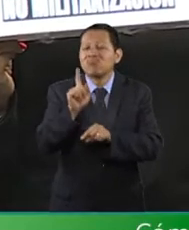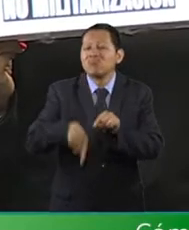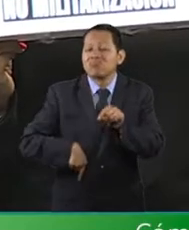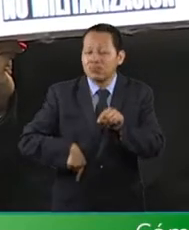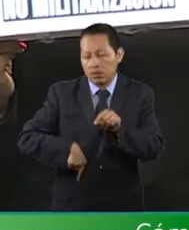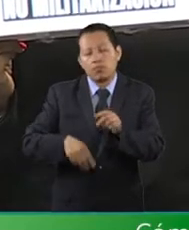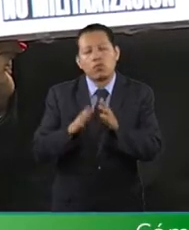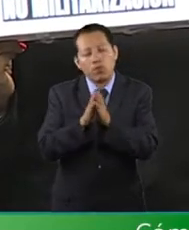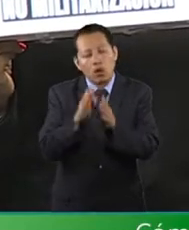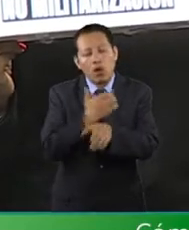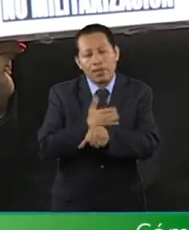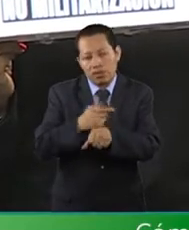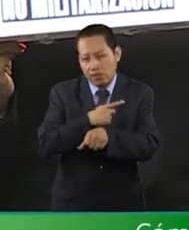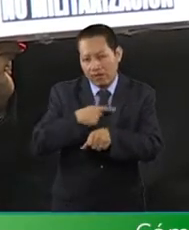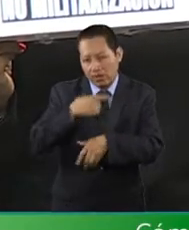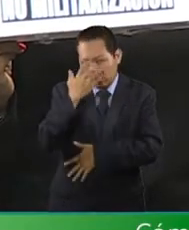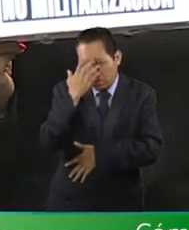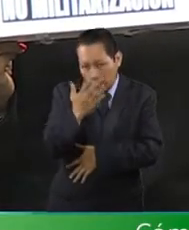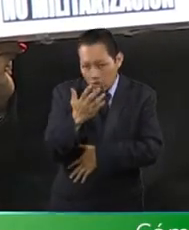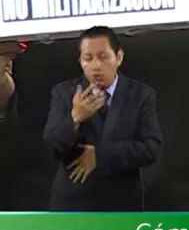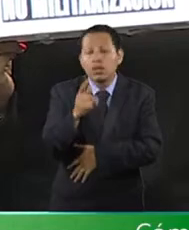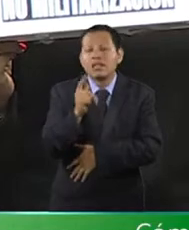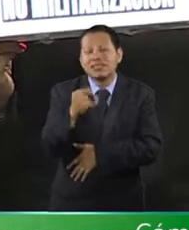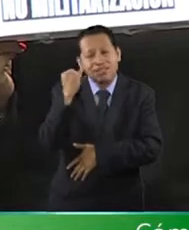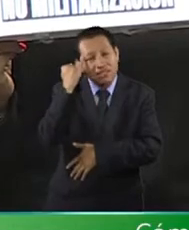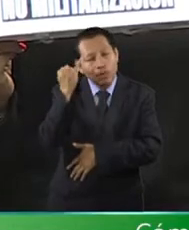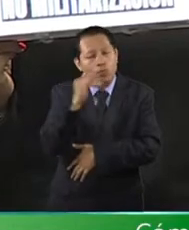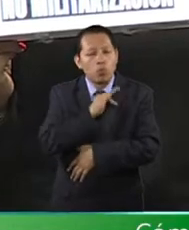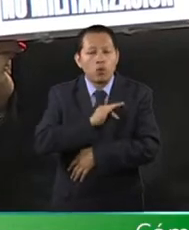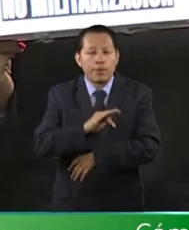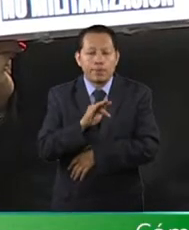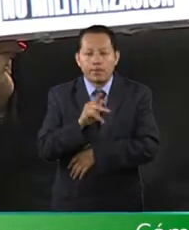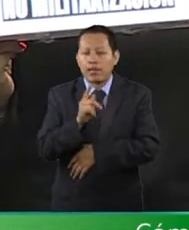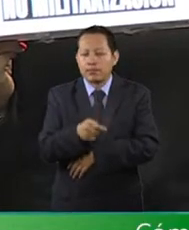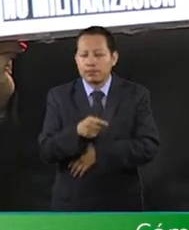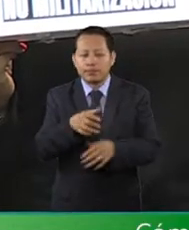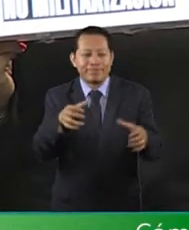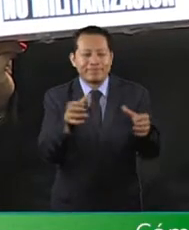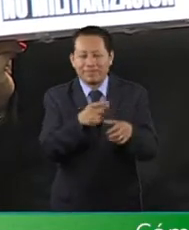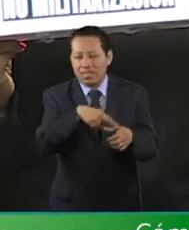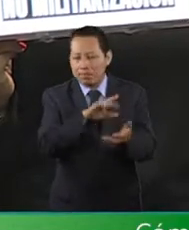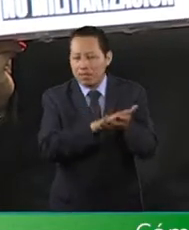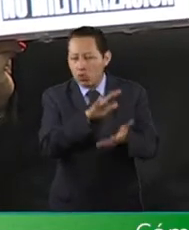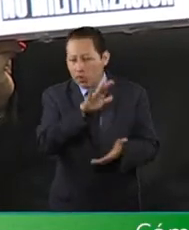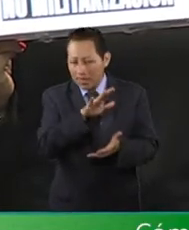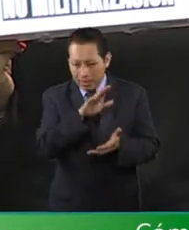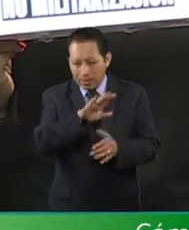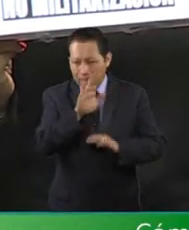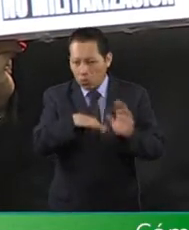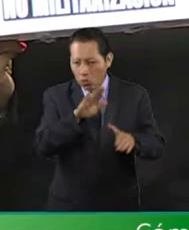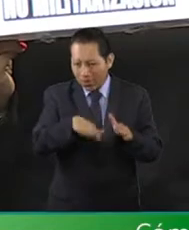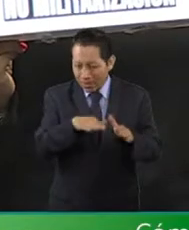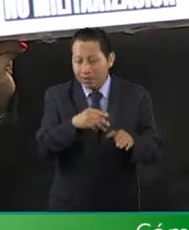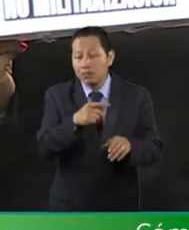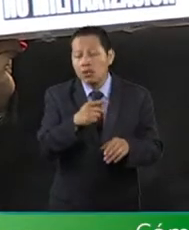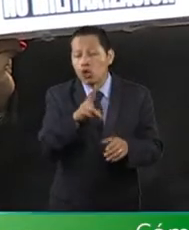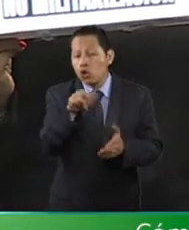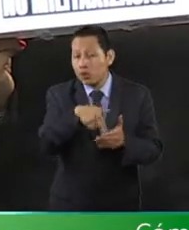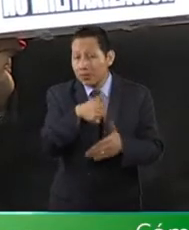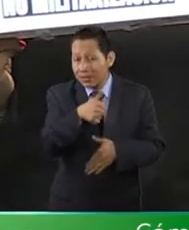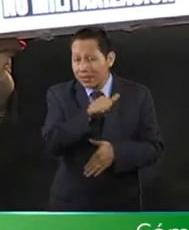compañeros la estrategia del régimen de la muerte ha sido la misma de 2006